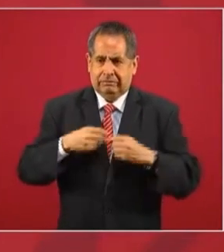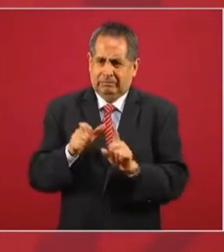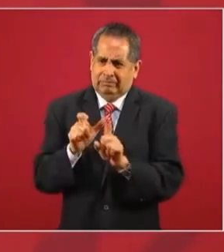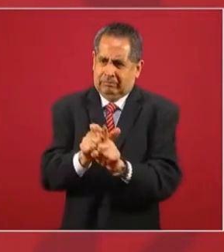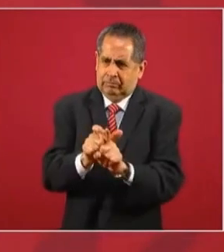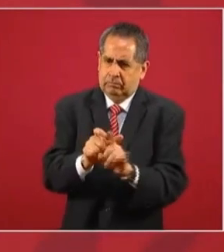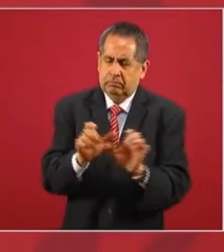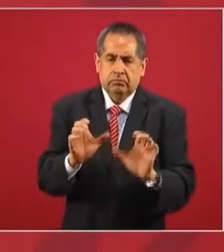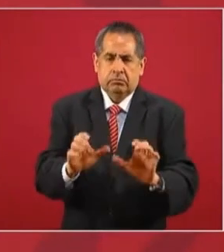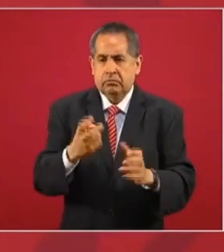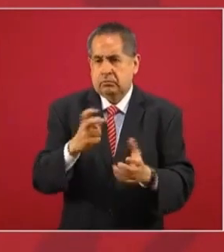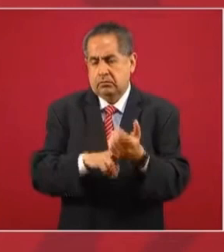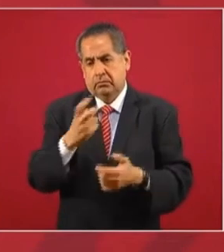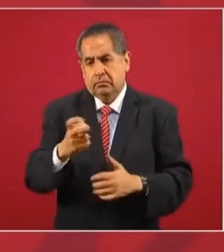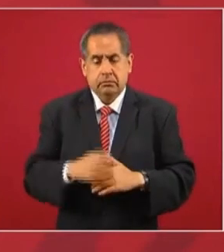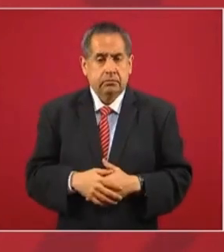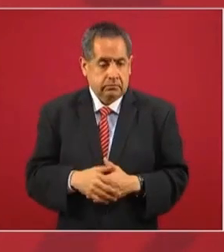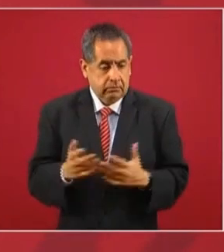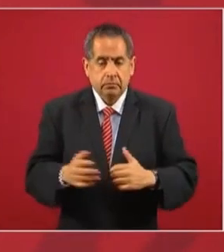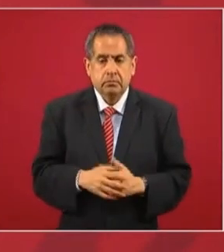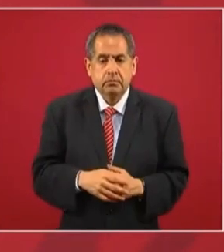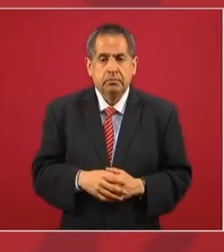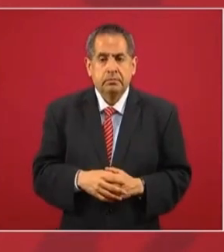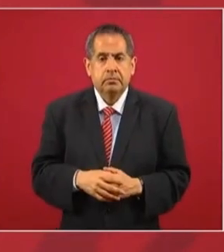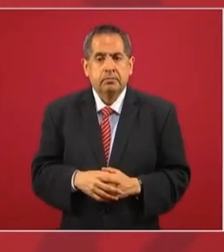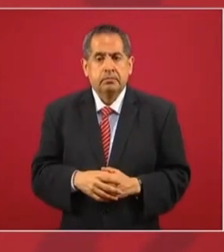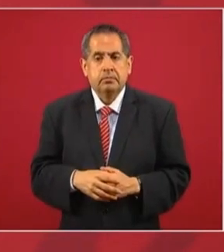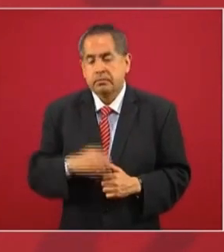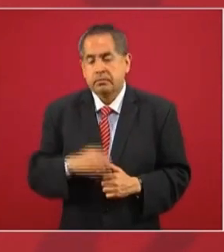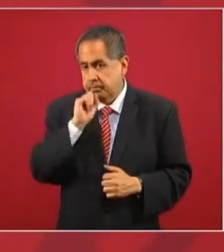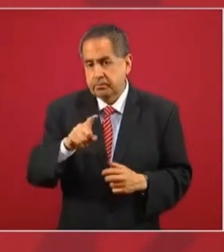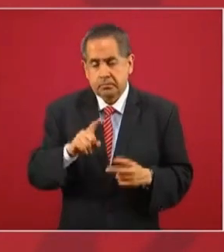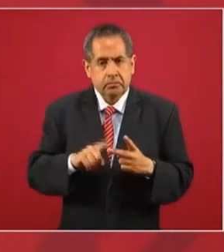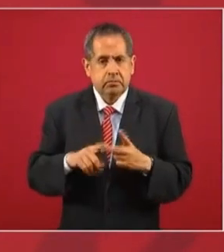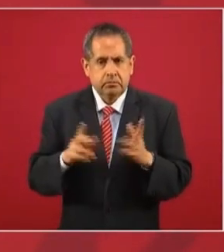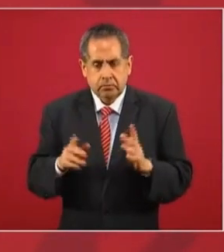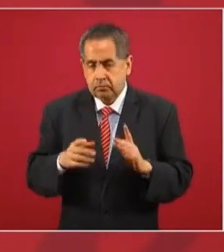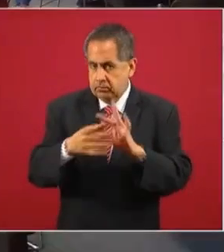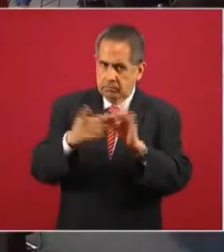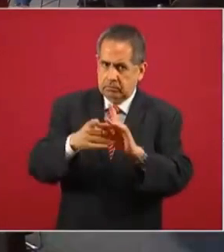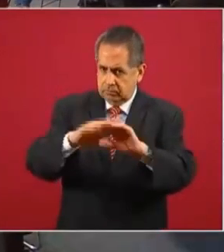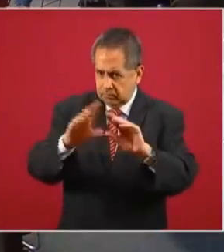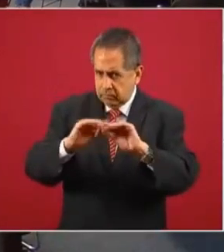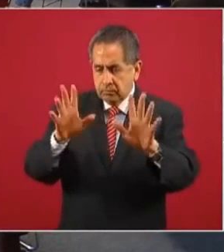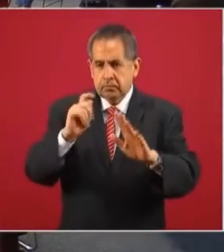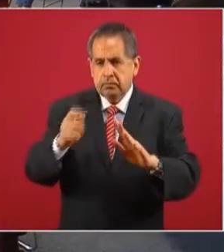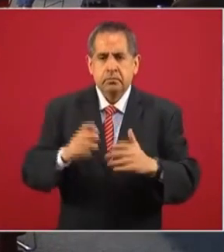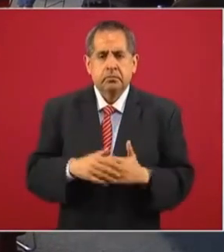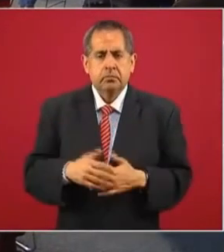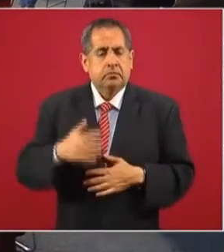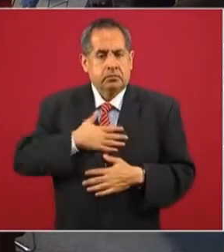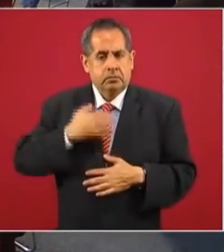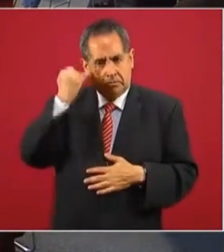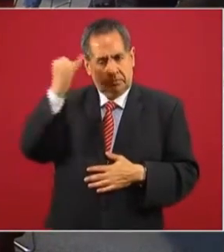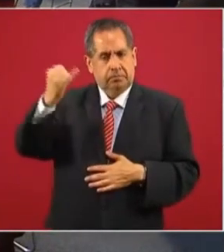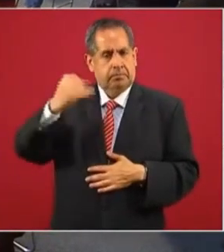Entonces, lo otro es también que quede claro cuál es mi